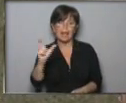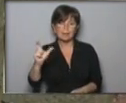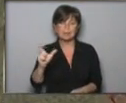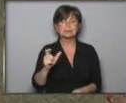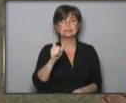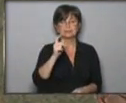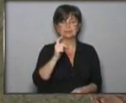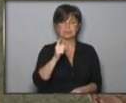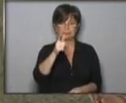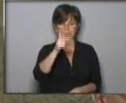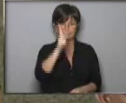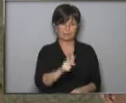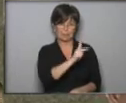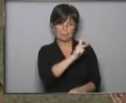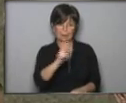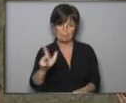al Santo Padre en Roma.